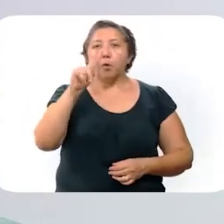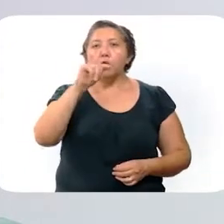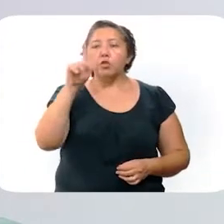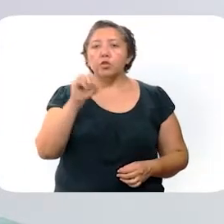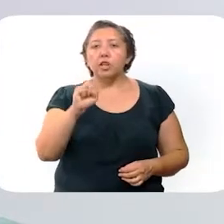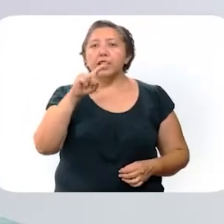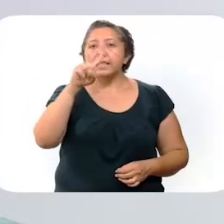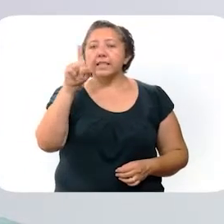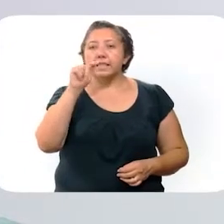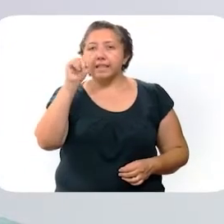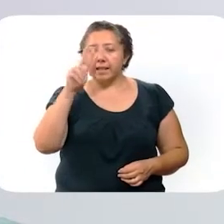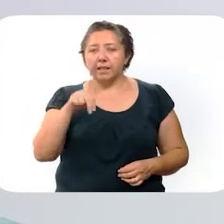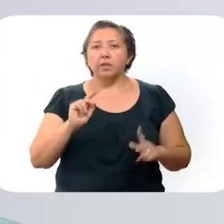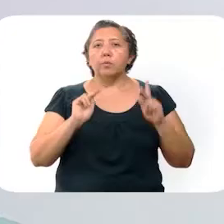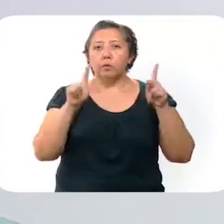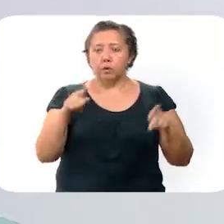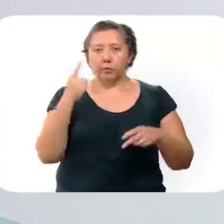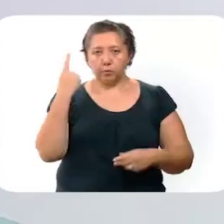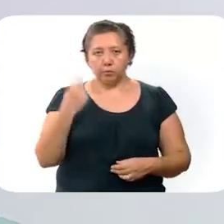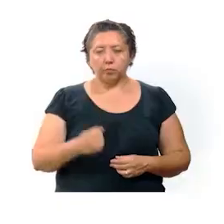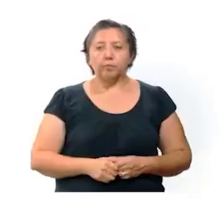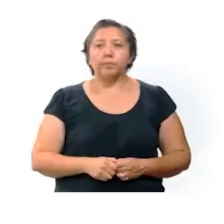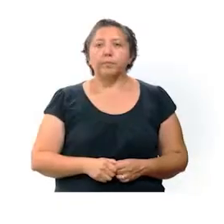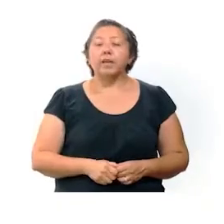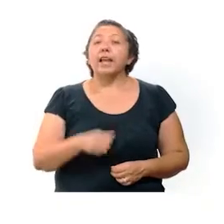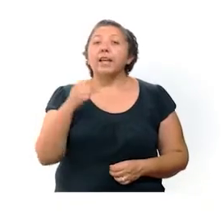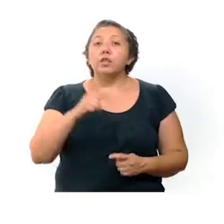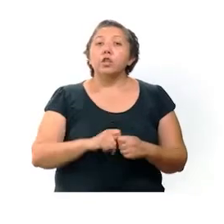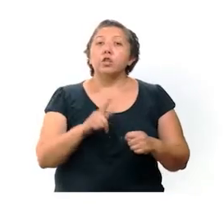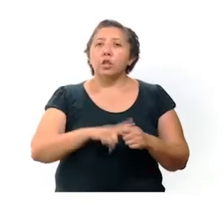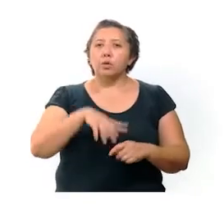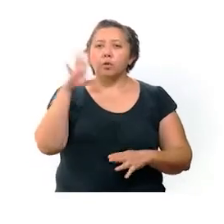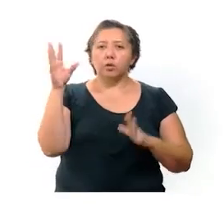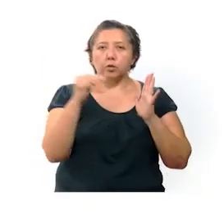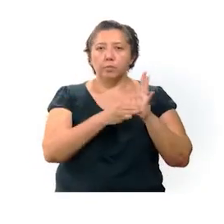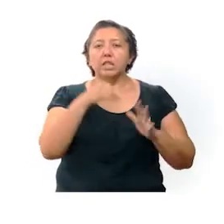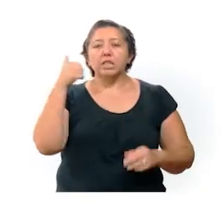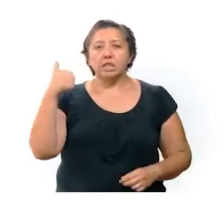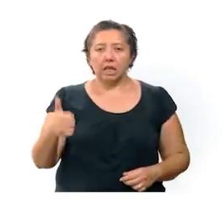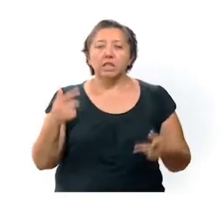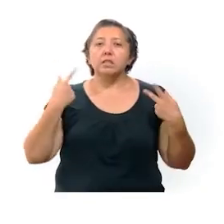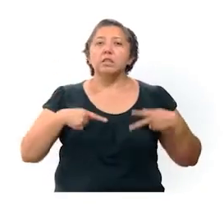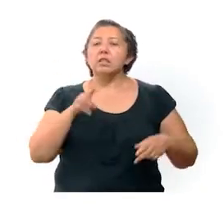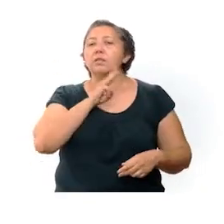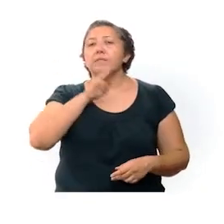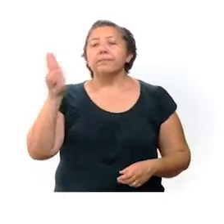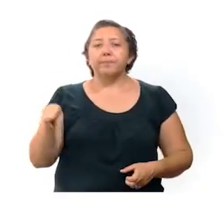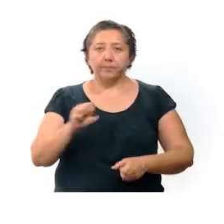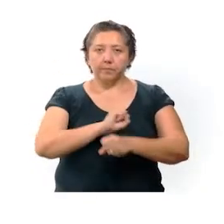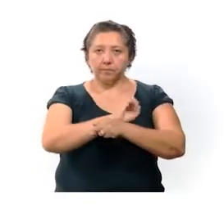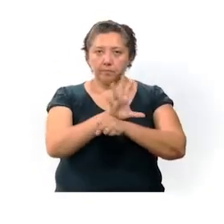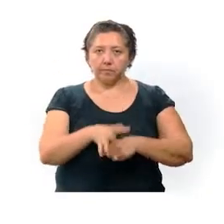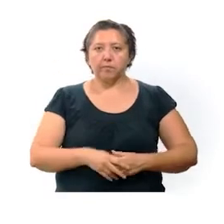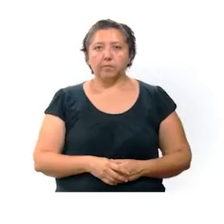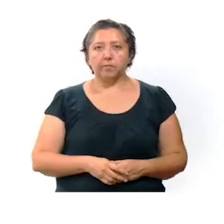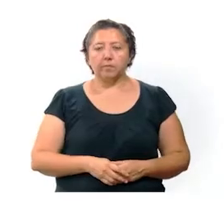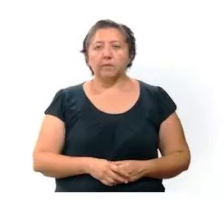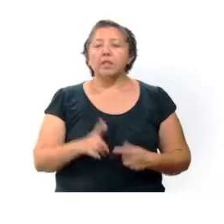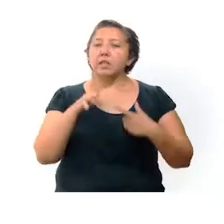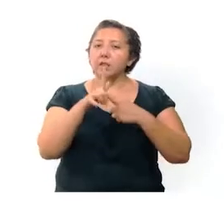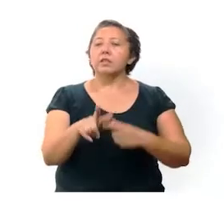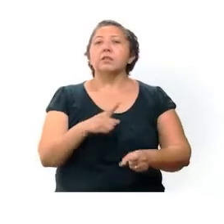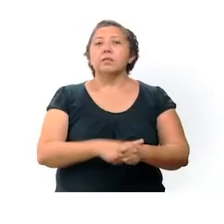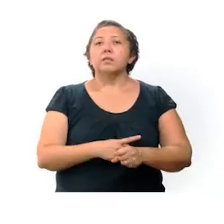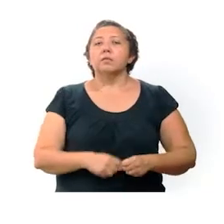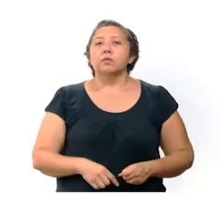Muxot, Tzam, Jocabá y Progreso con un caso. En total son 4.006 las personas fallecidas a causa del coronavirus. De los